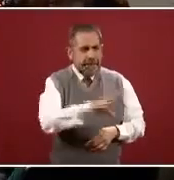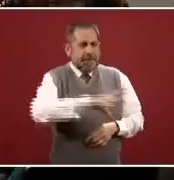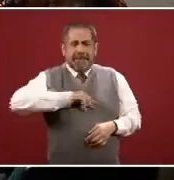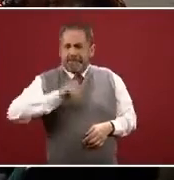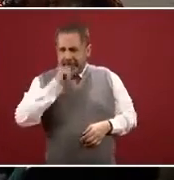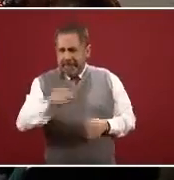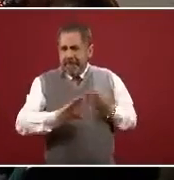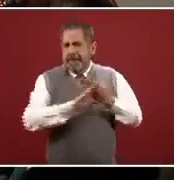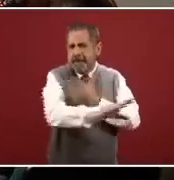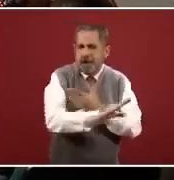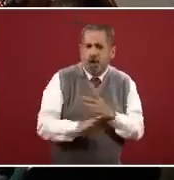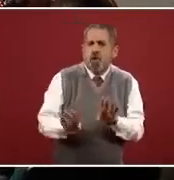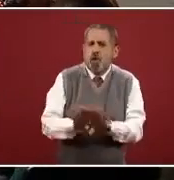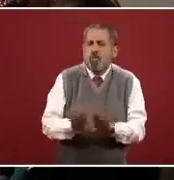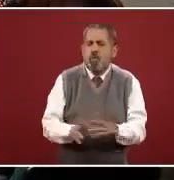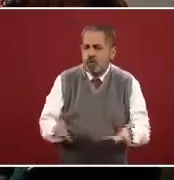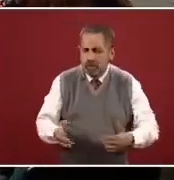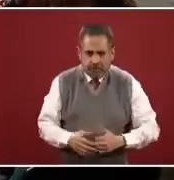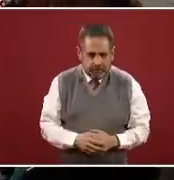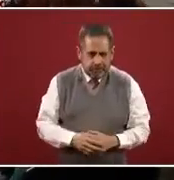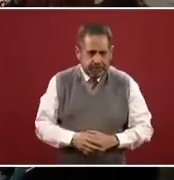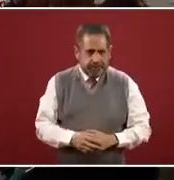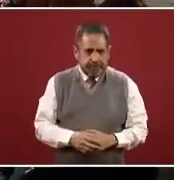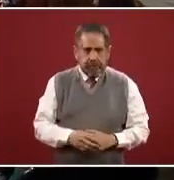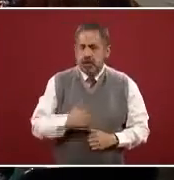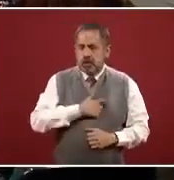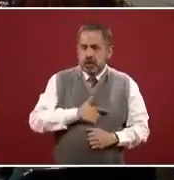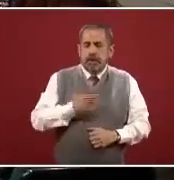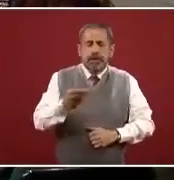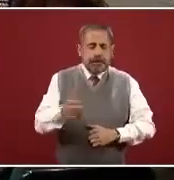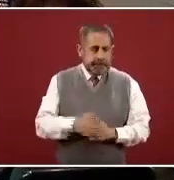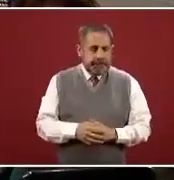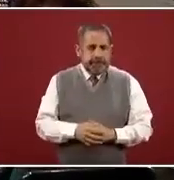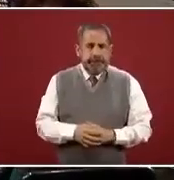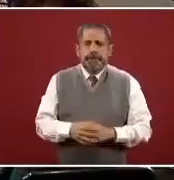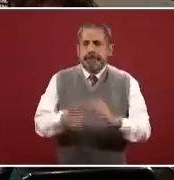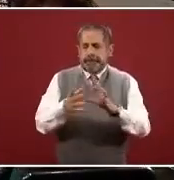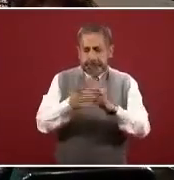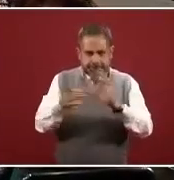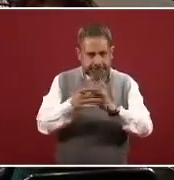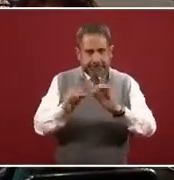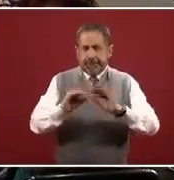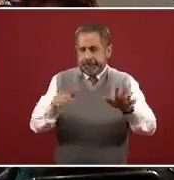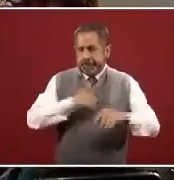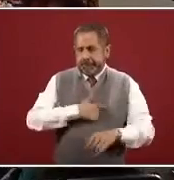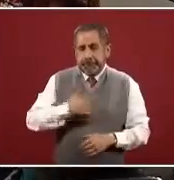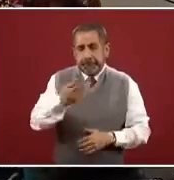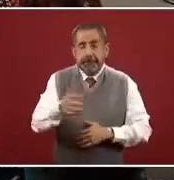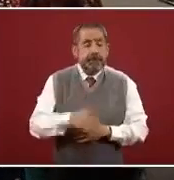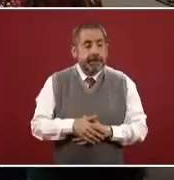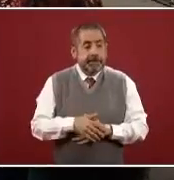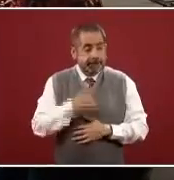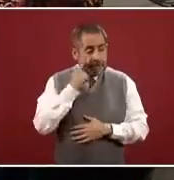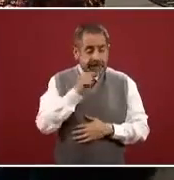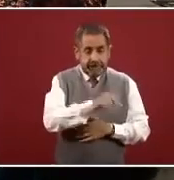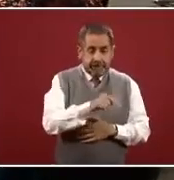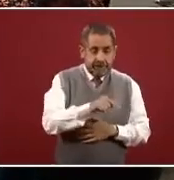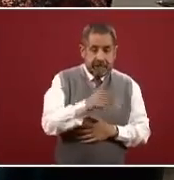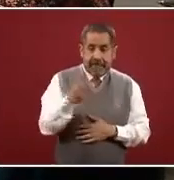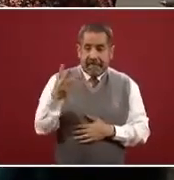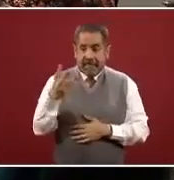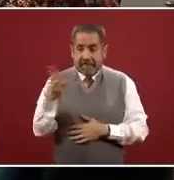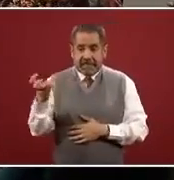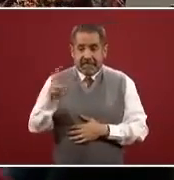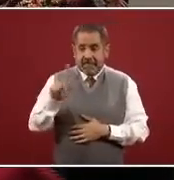precisamente de COVID-19? Claro, con mucho gusto. De hecho, comentábamos que de todos los contactos, de estos